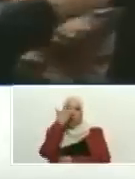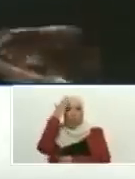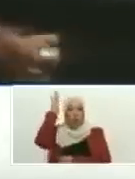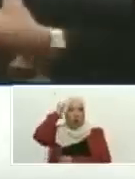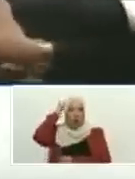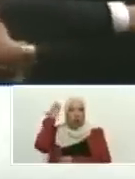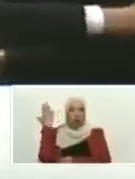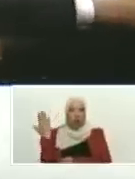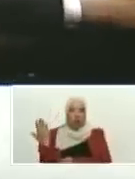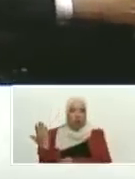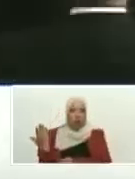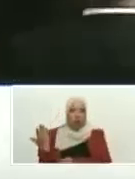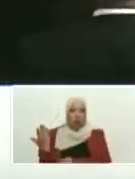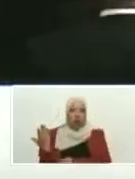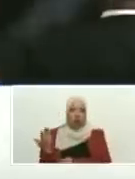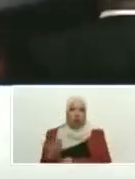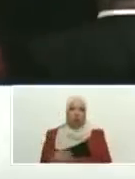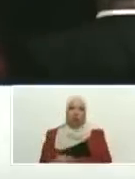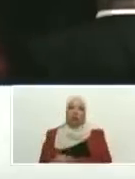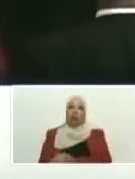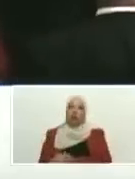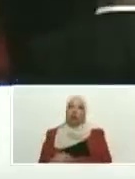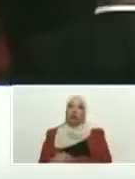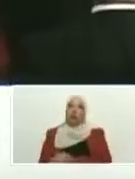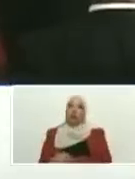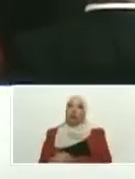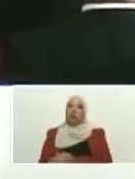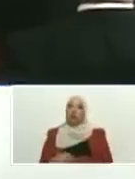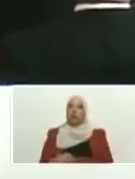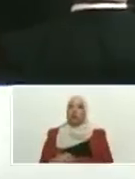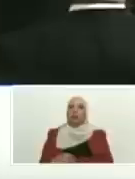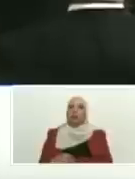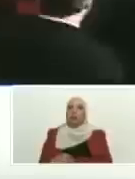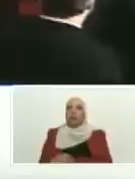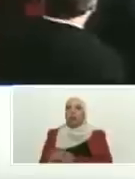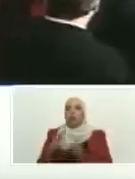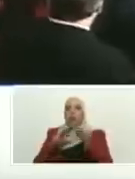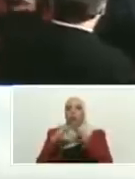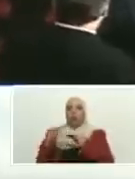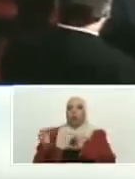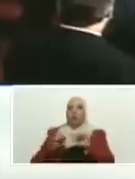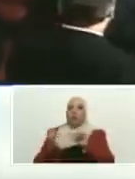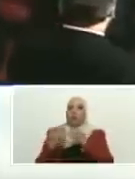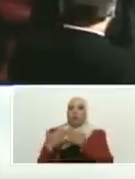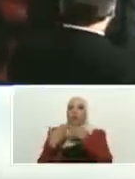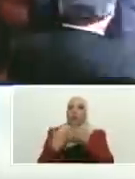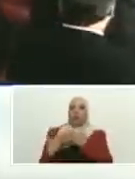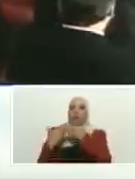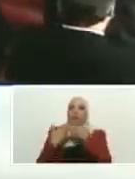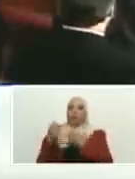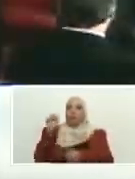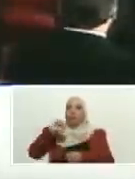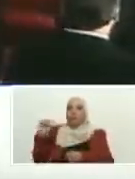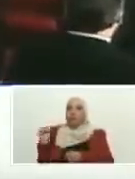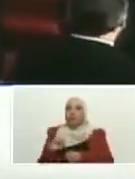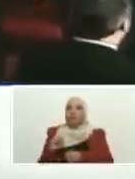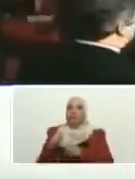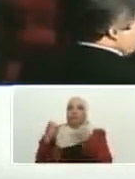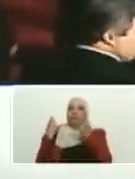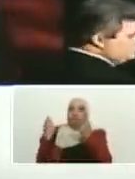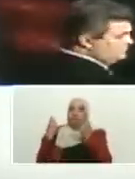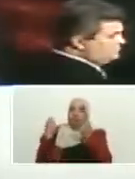Un hombre que viene de los barrios, del movimiento estudiantil, de los sindicatos, que me he